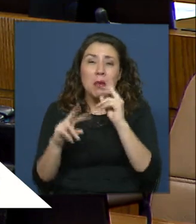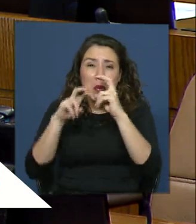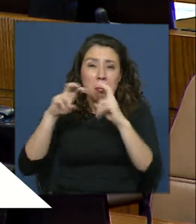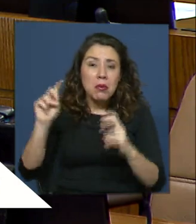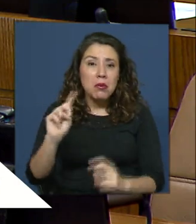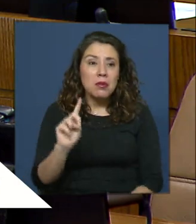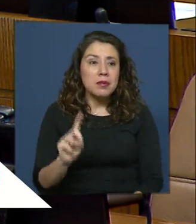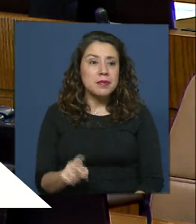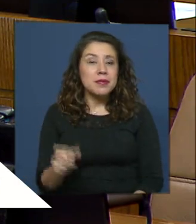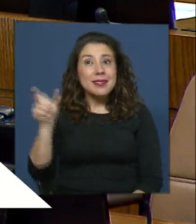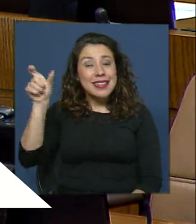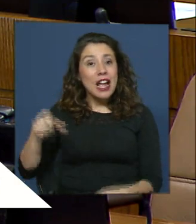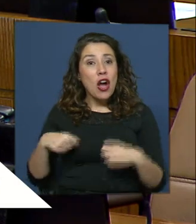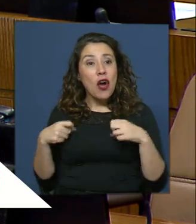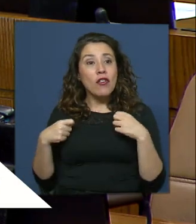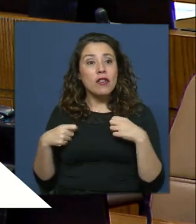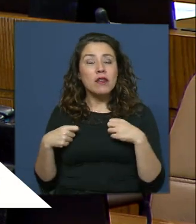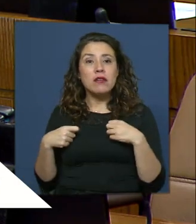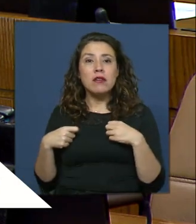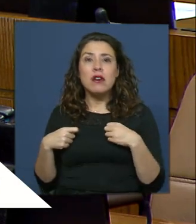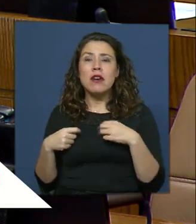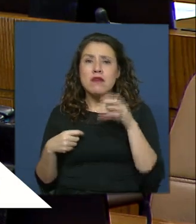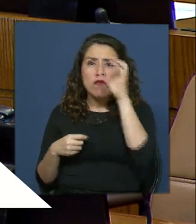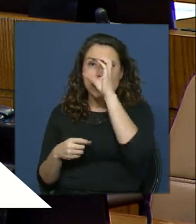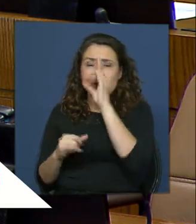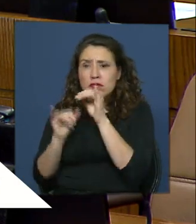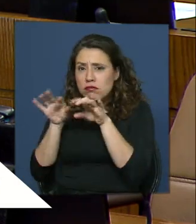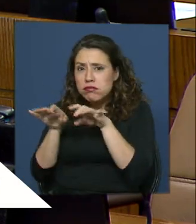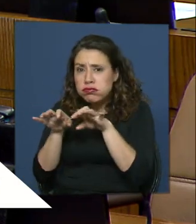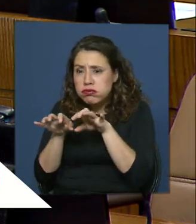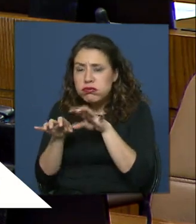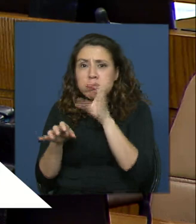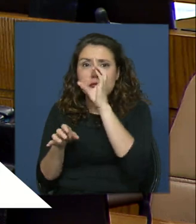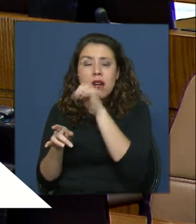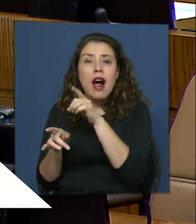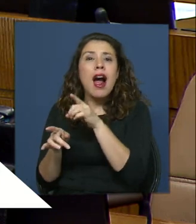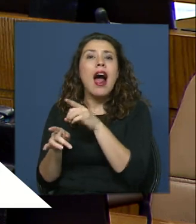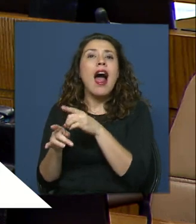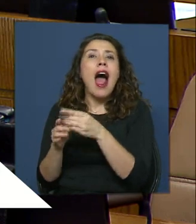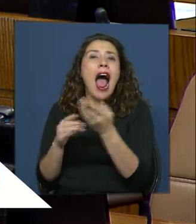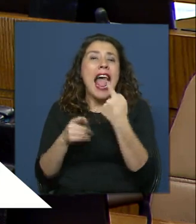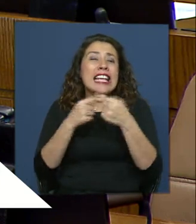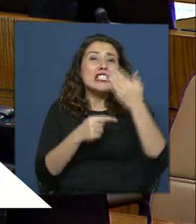Y llegó y buscó todos los antecedentes y llegó a la hoja de vida de la camioneta.